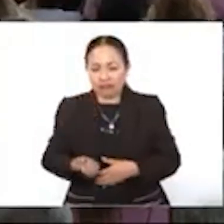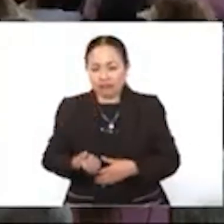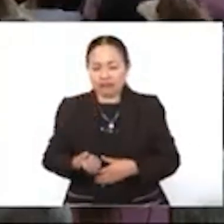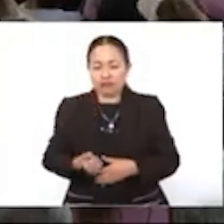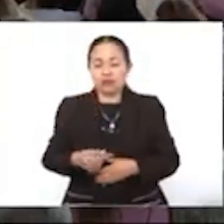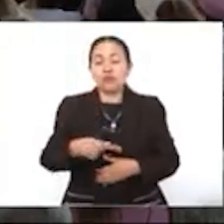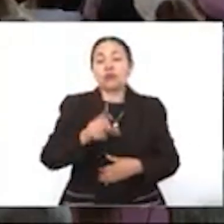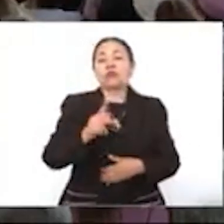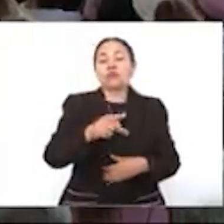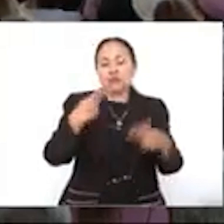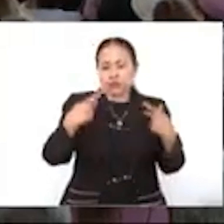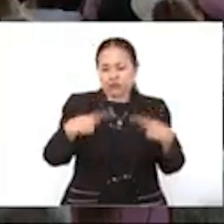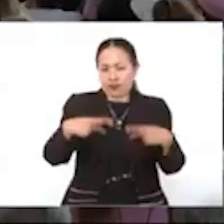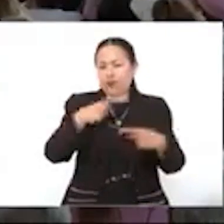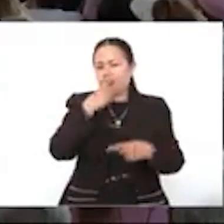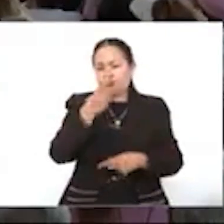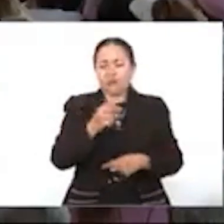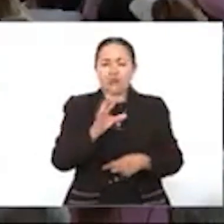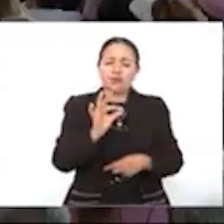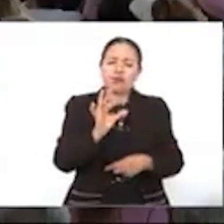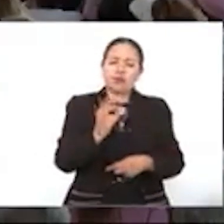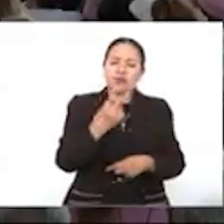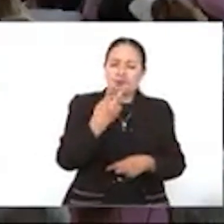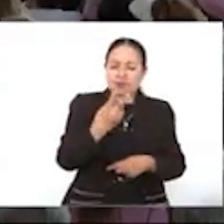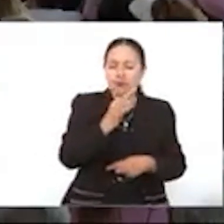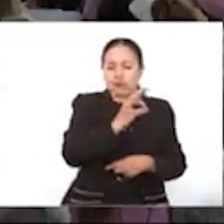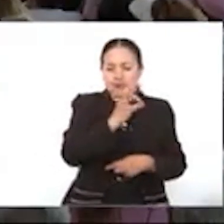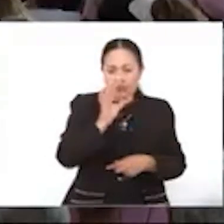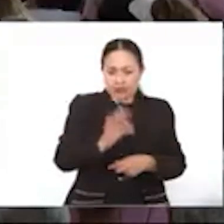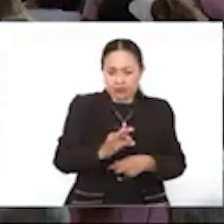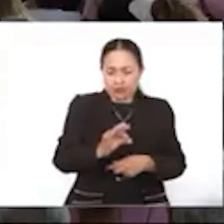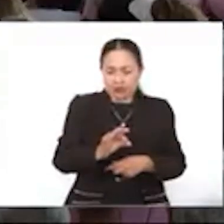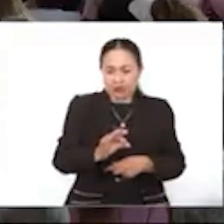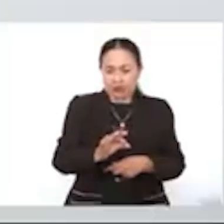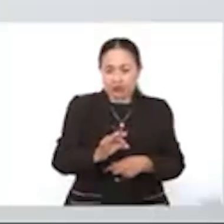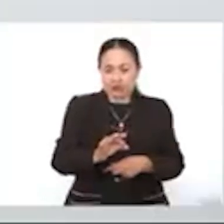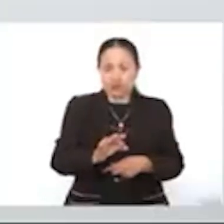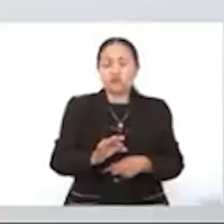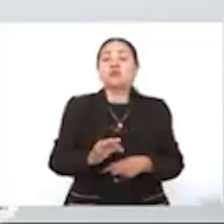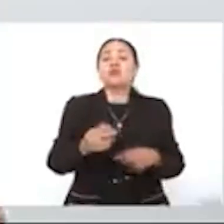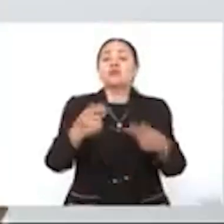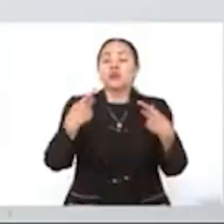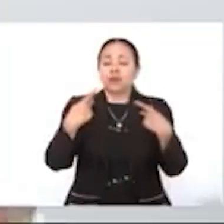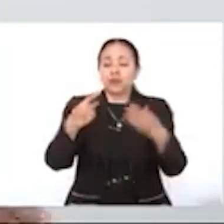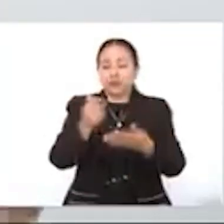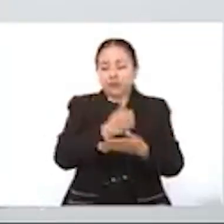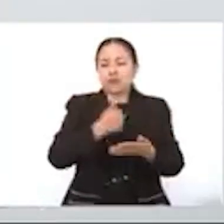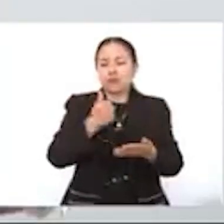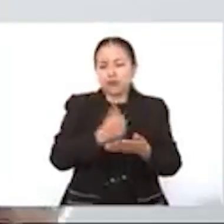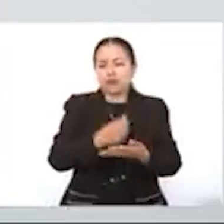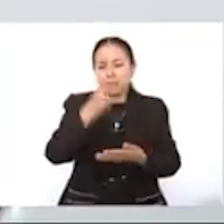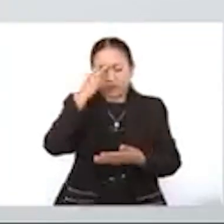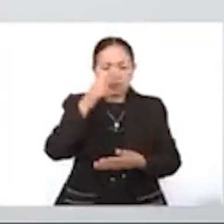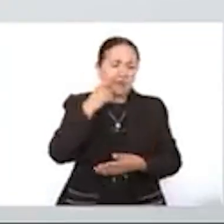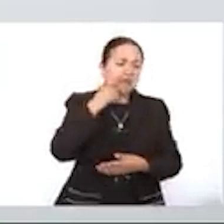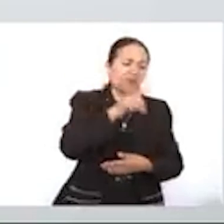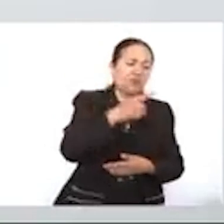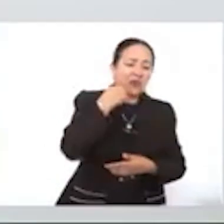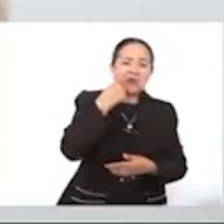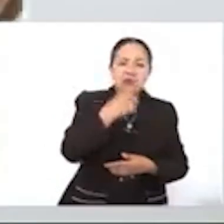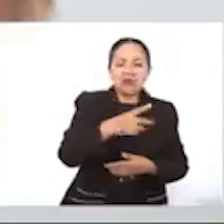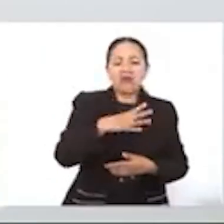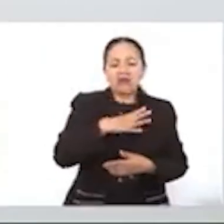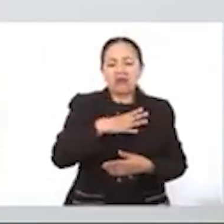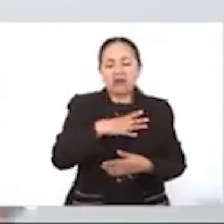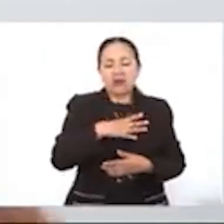42 por de los habitantes de la ciudad ven que hay delincuencia en sus calles